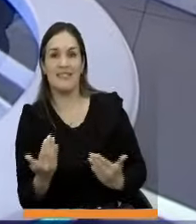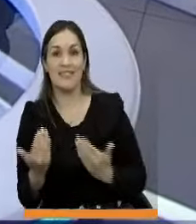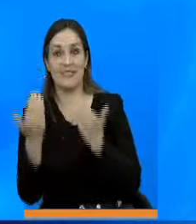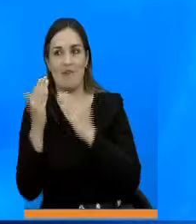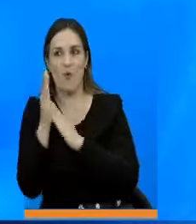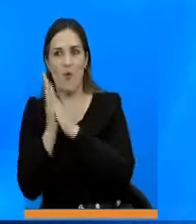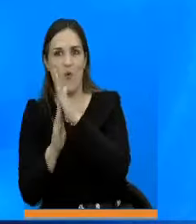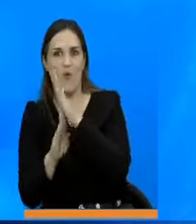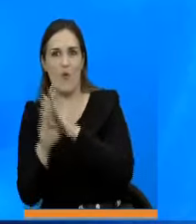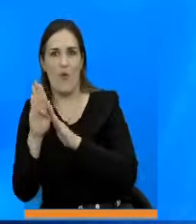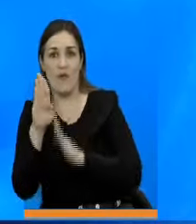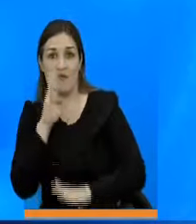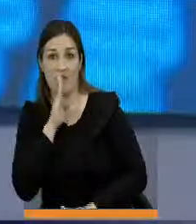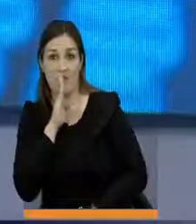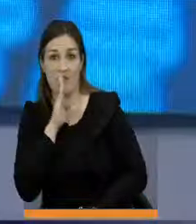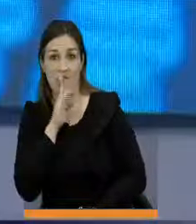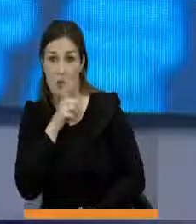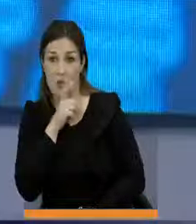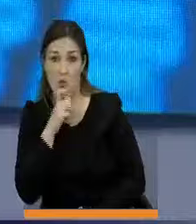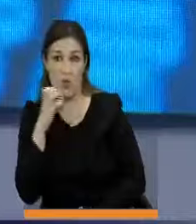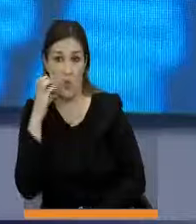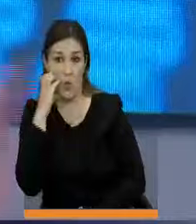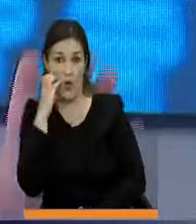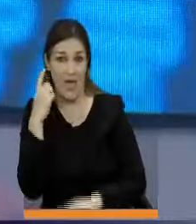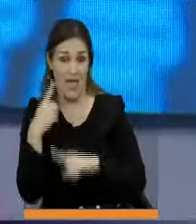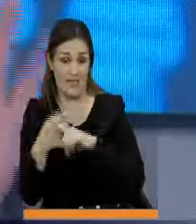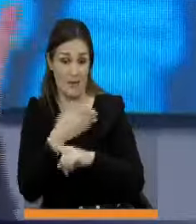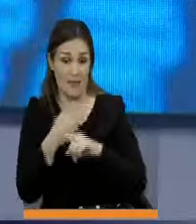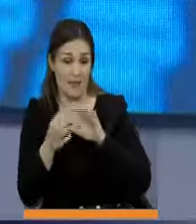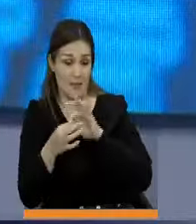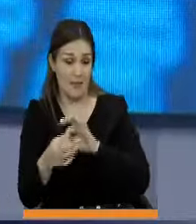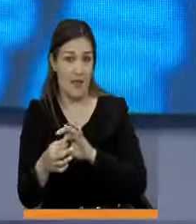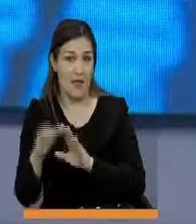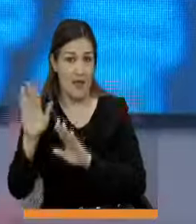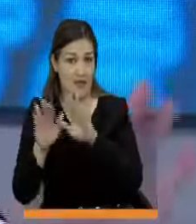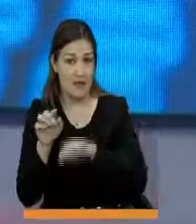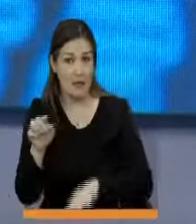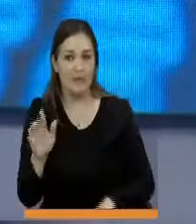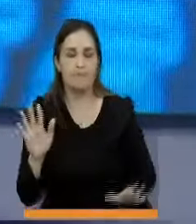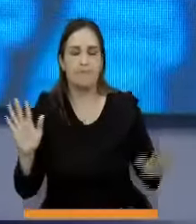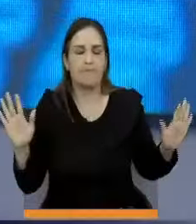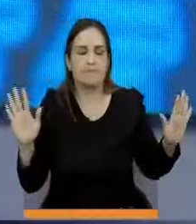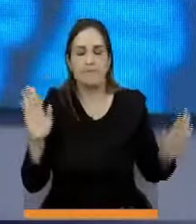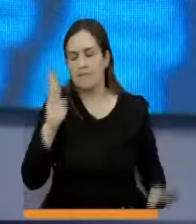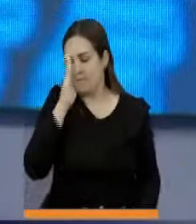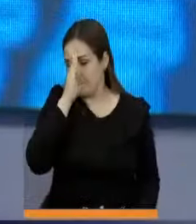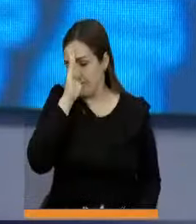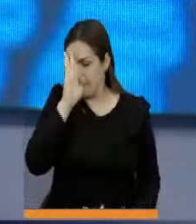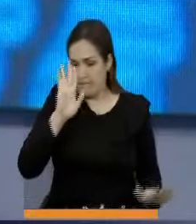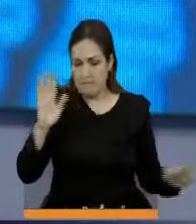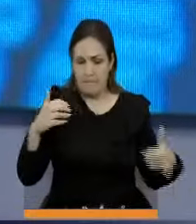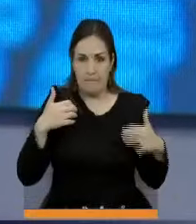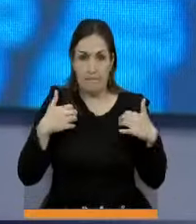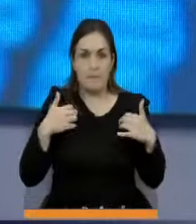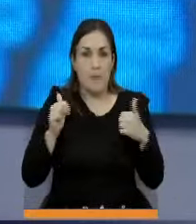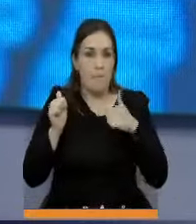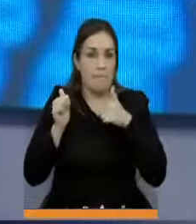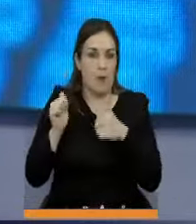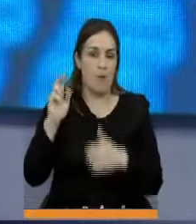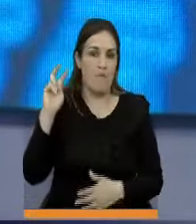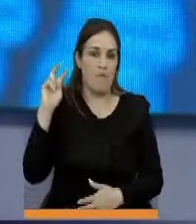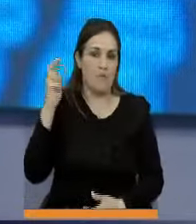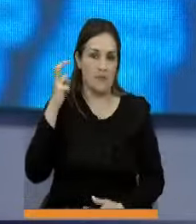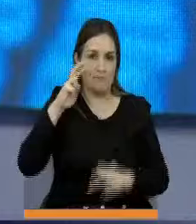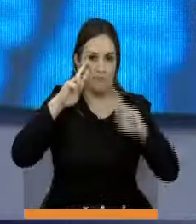del expresidente Iván Duque? Mira, hay un dato que a uno le genera suspicacias y aquí pues la Fiscalía tendrá